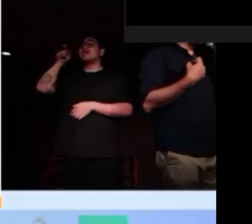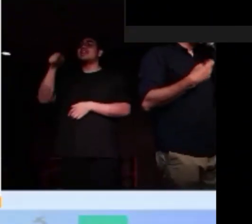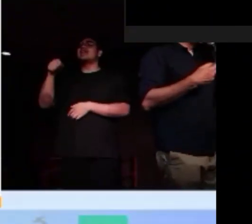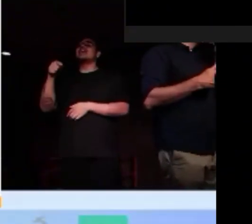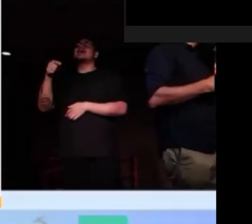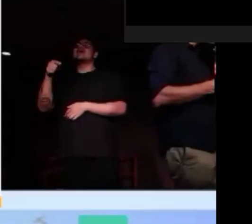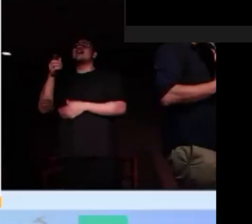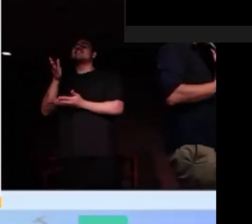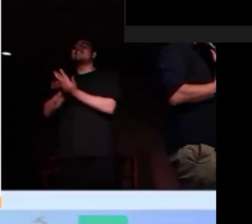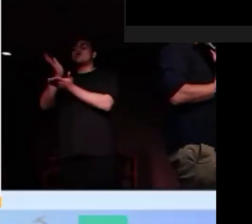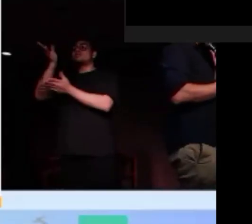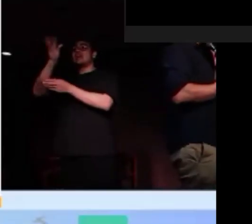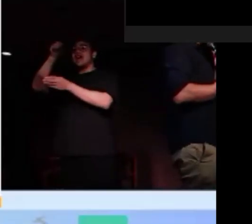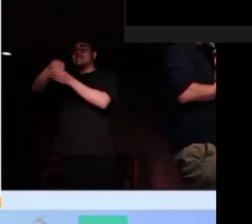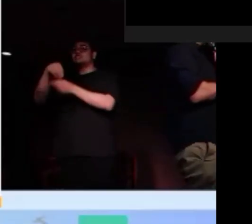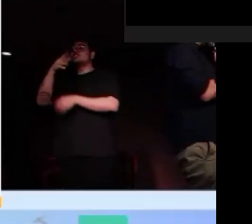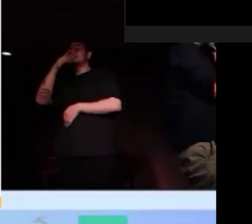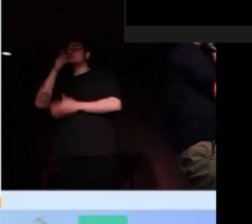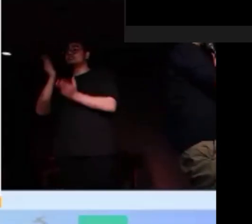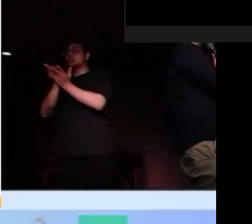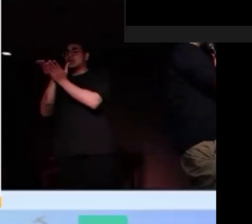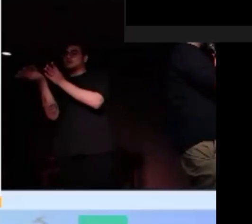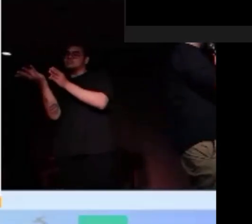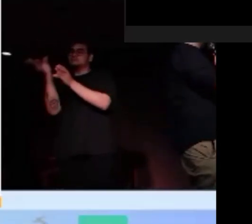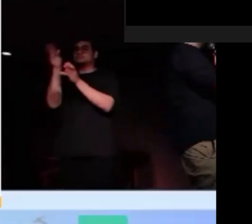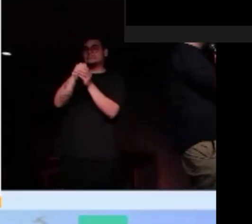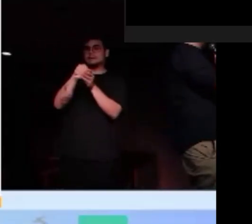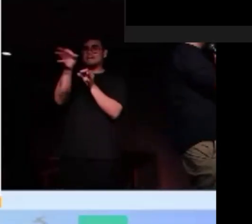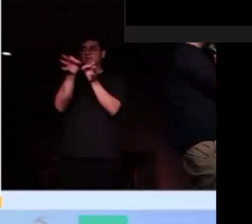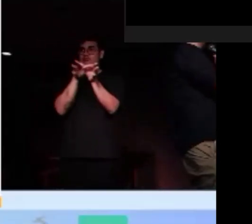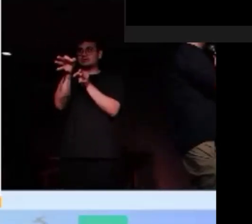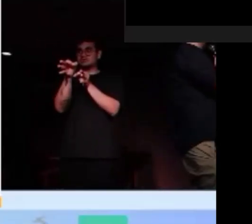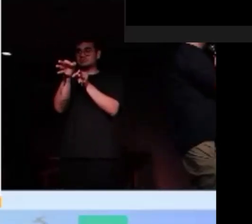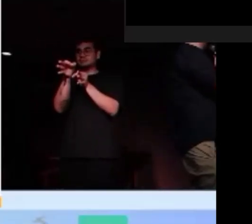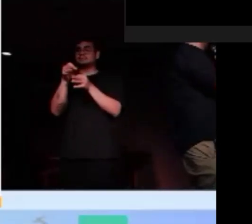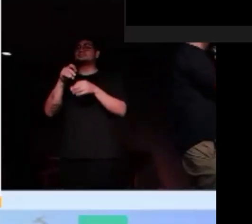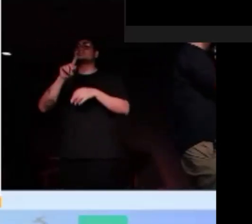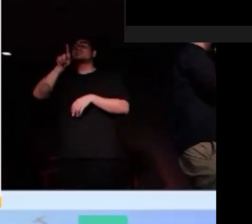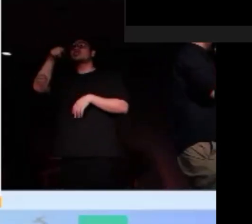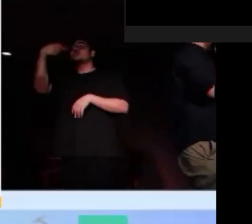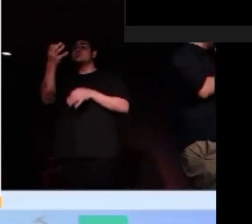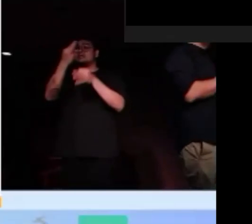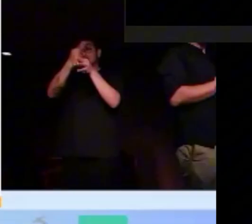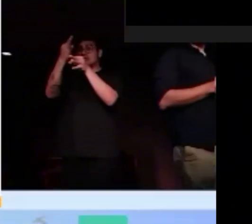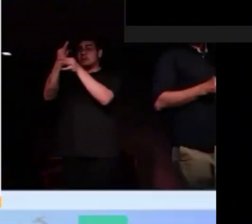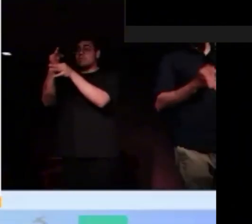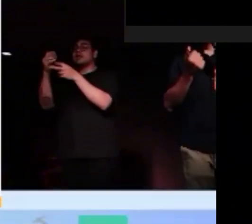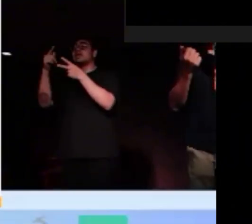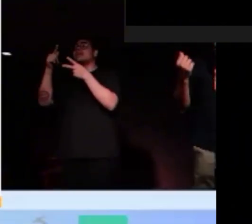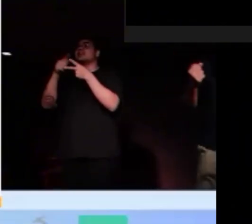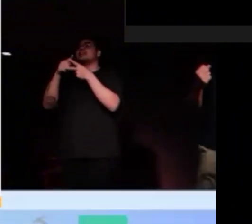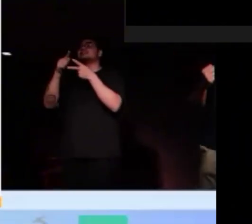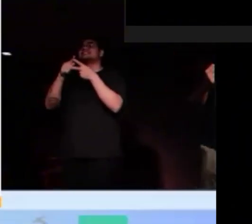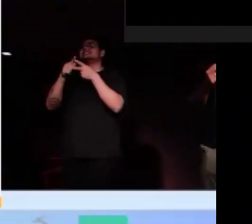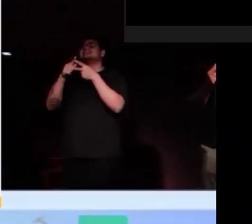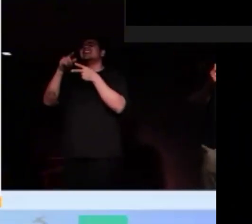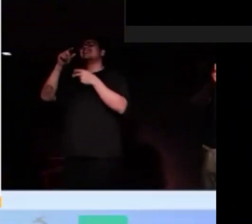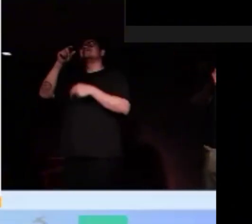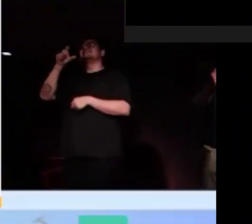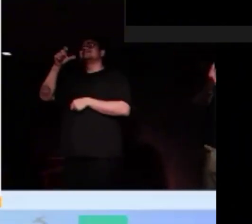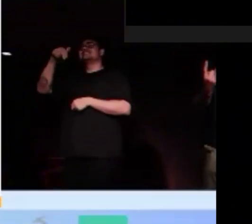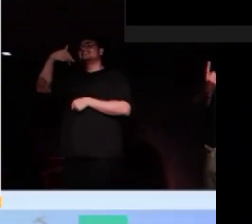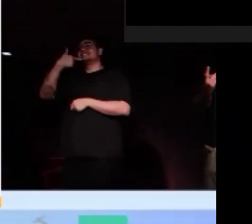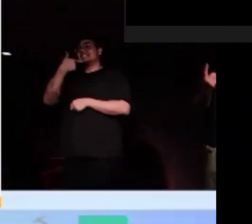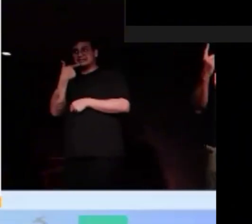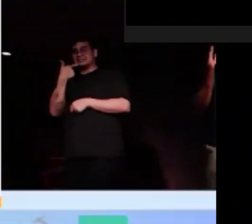facultad y además de trabajar con el Gabriela Mistral, trabajamos con otras dos escuelas. El CENS 66, que es una escuela